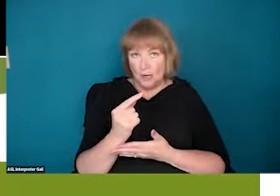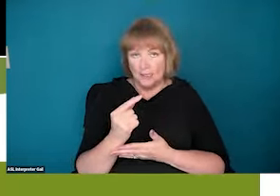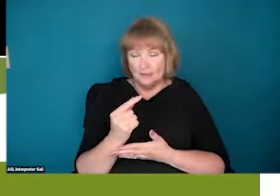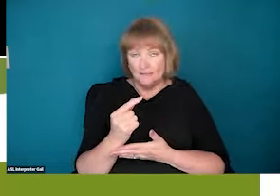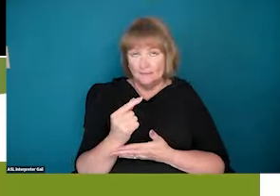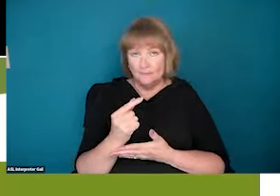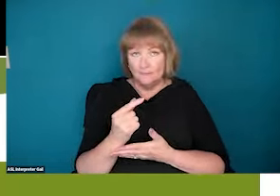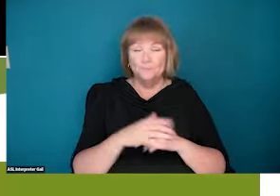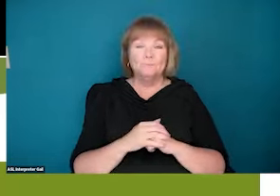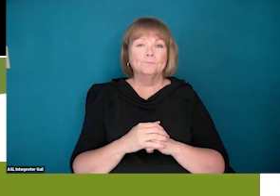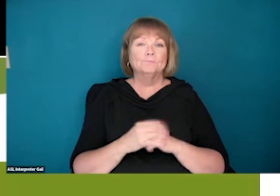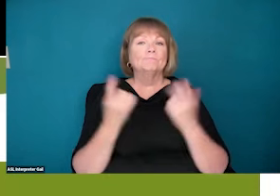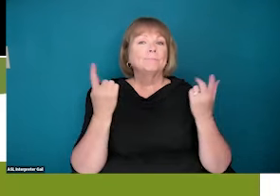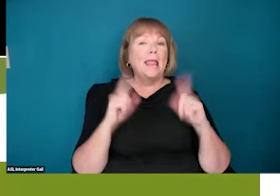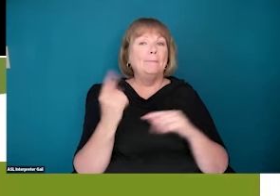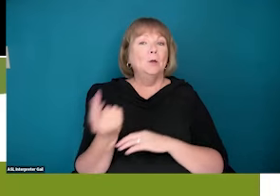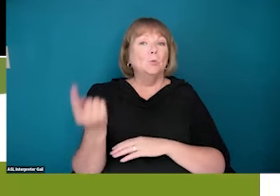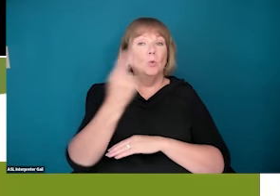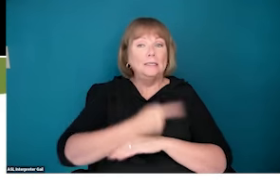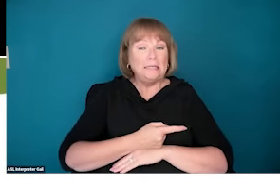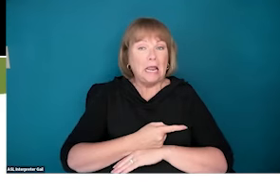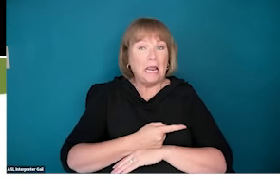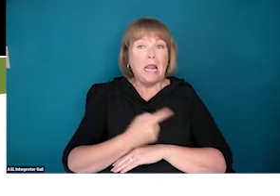gradué y un día